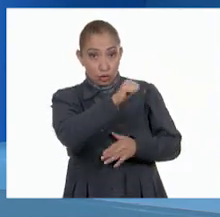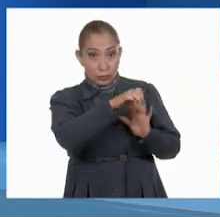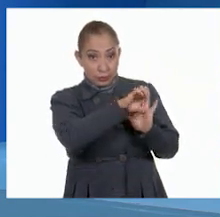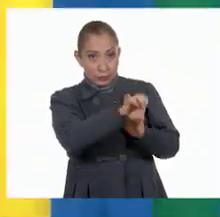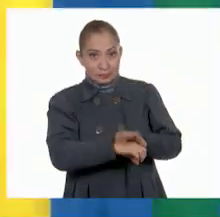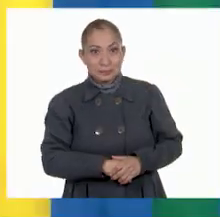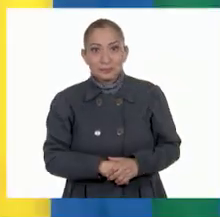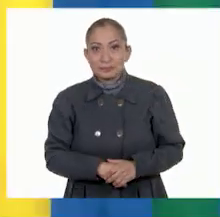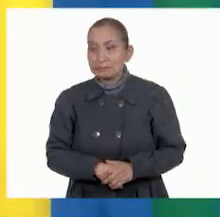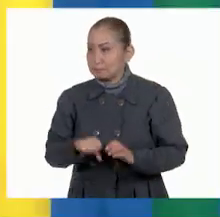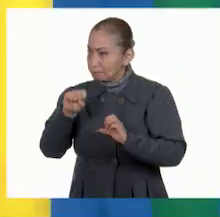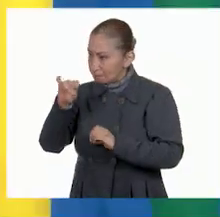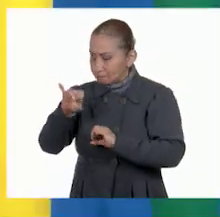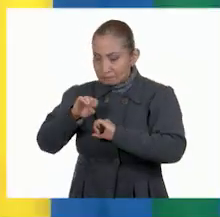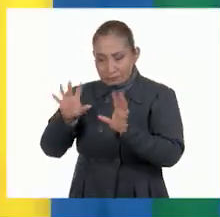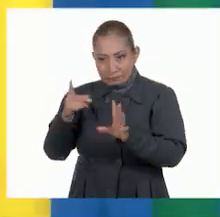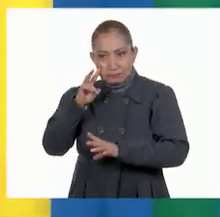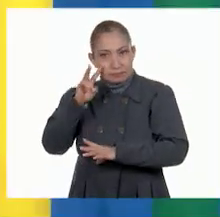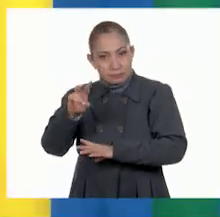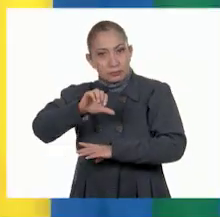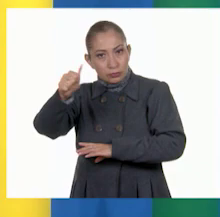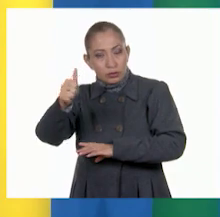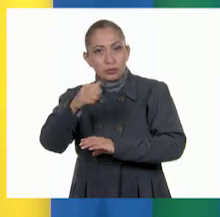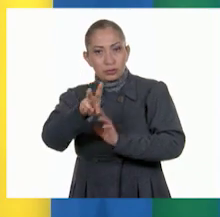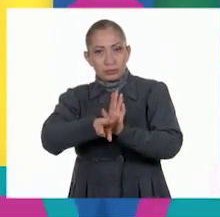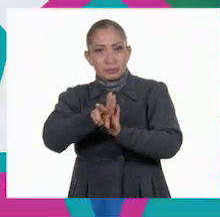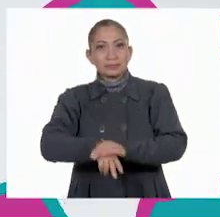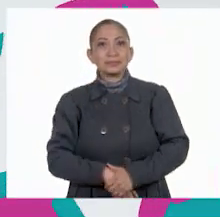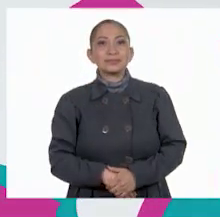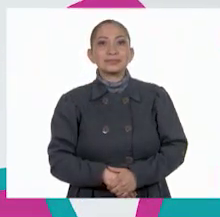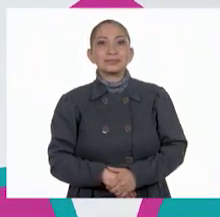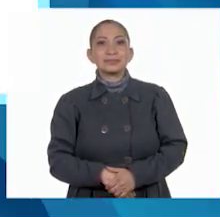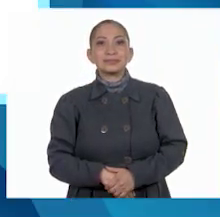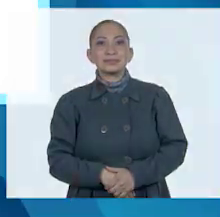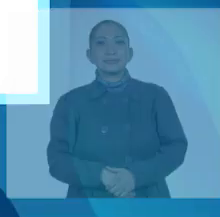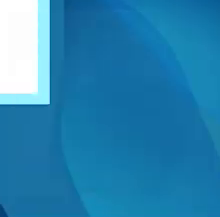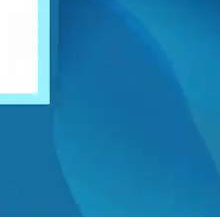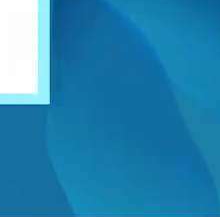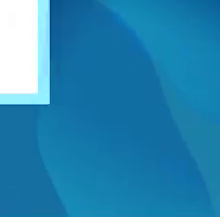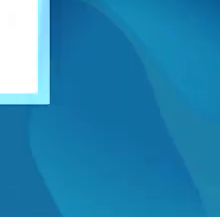ejemplo, por favor? Claro que sí. Vamos a ver entonces el siguiente video.